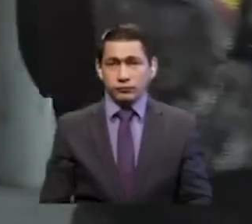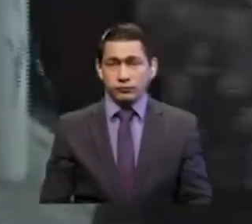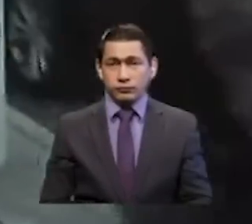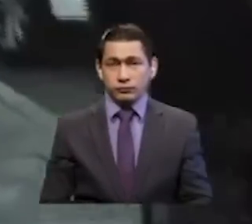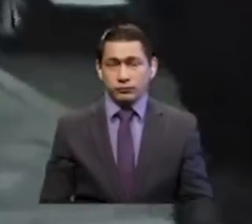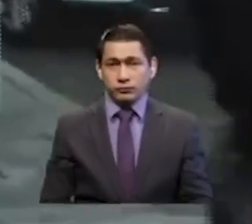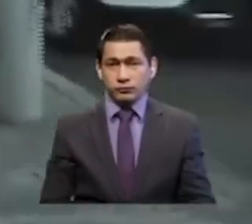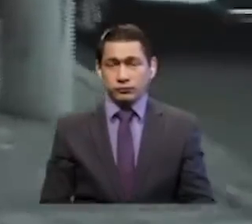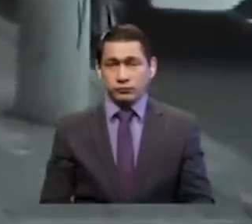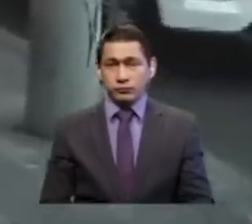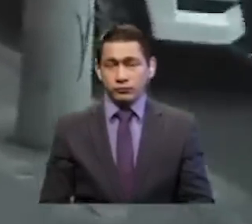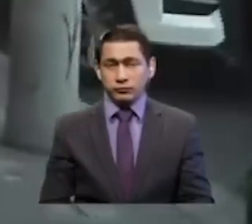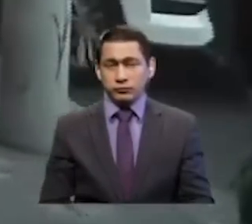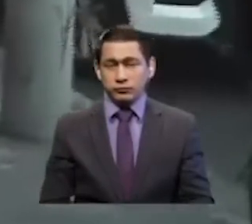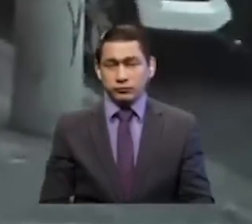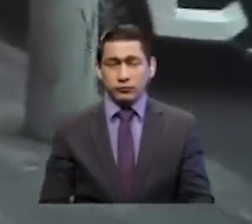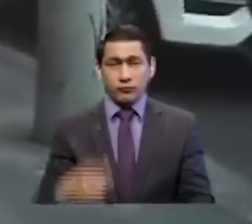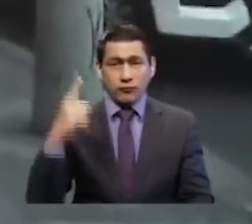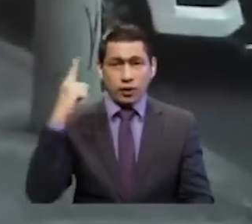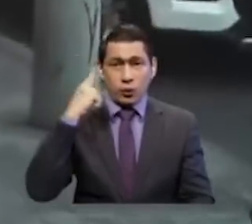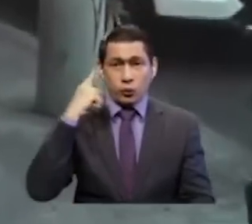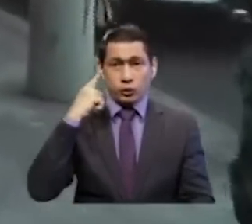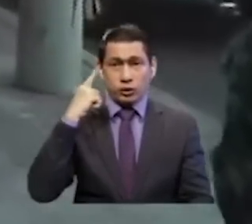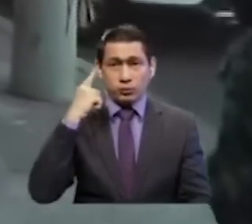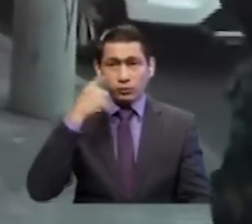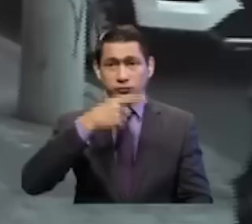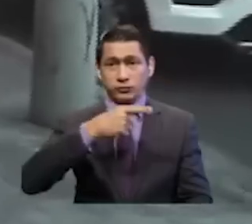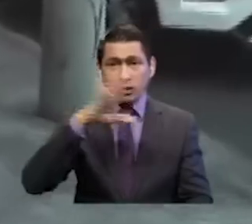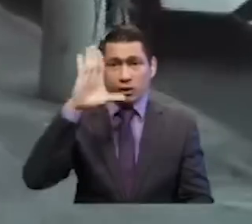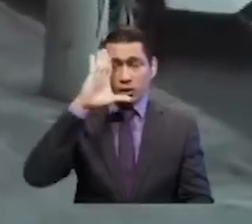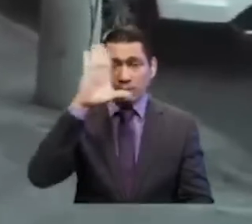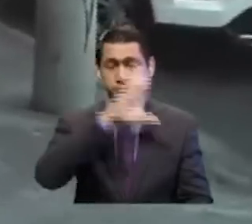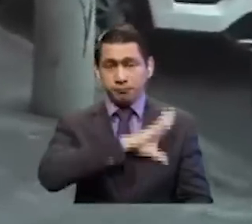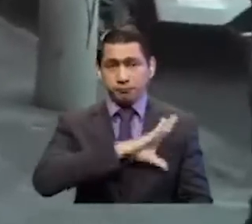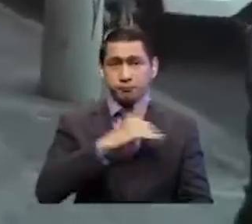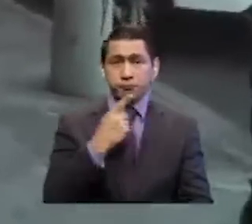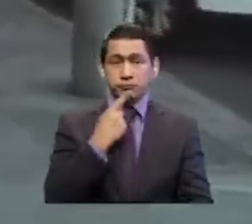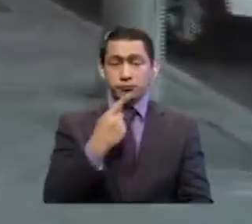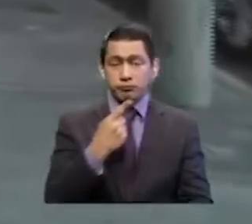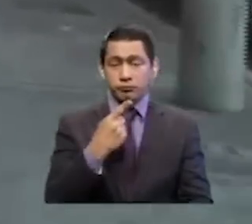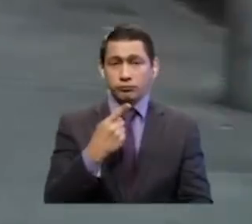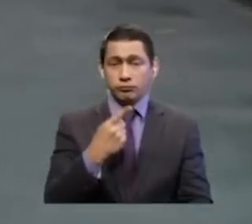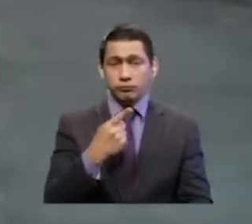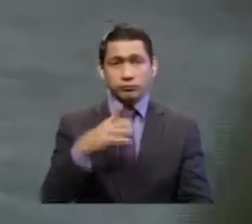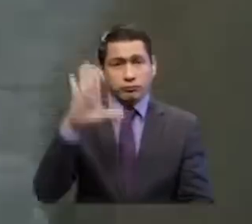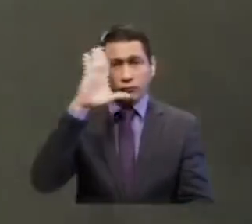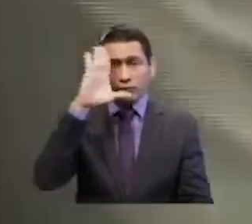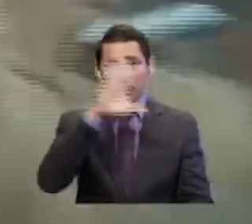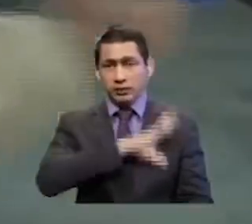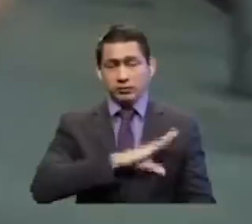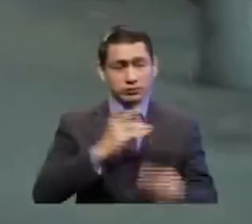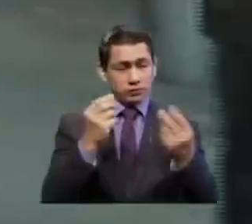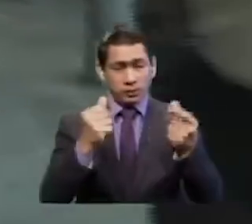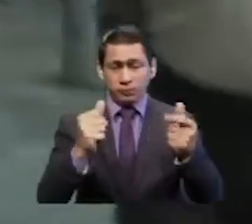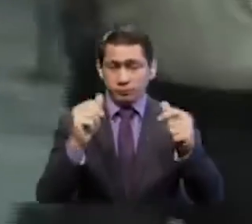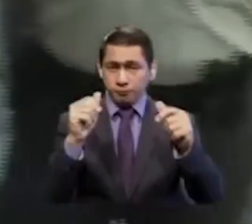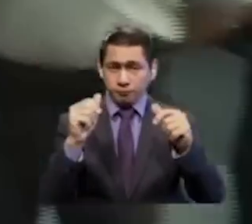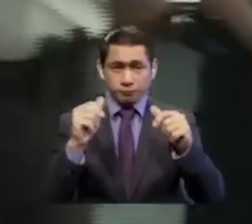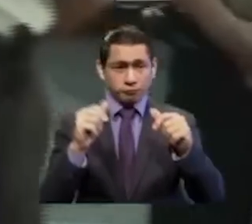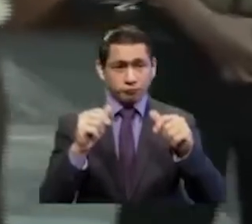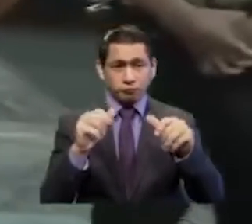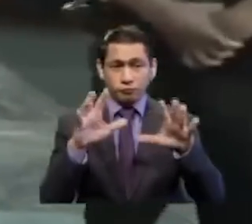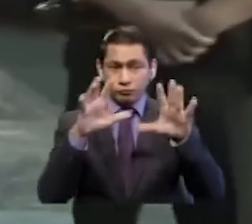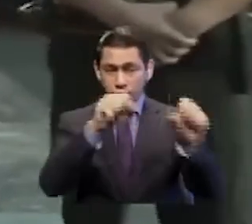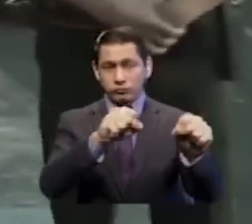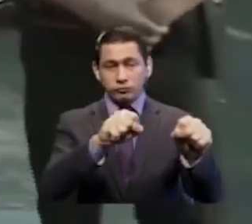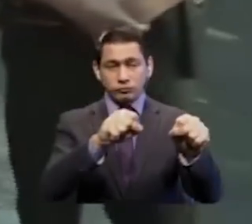Nada más escuchaba a la autoridad policial que decía que habían actuado inmediatamente. Muy cerca está un